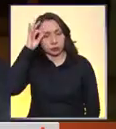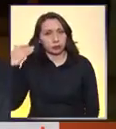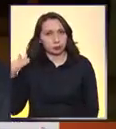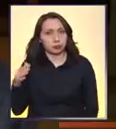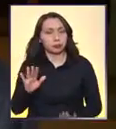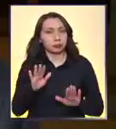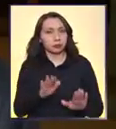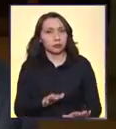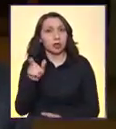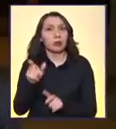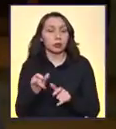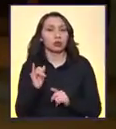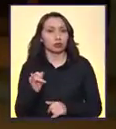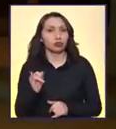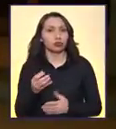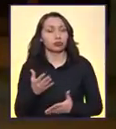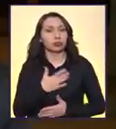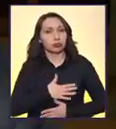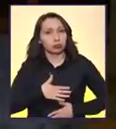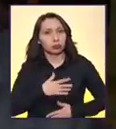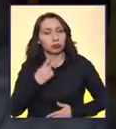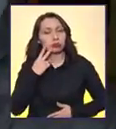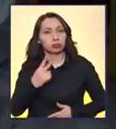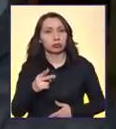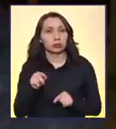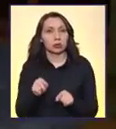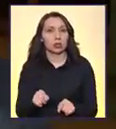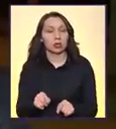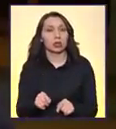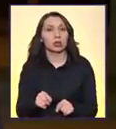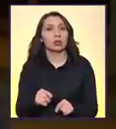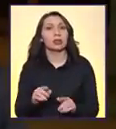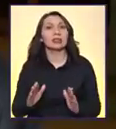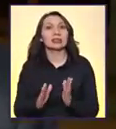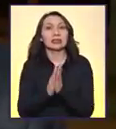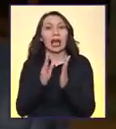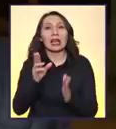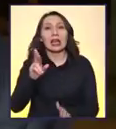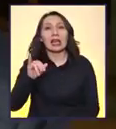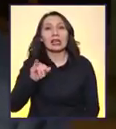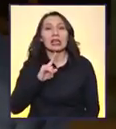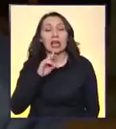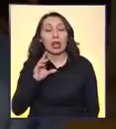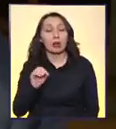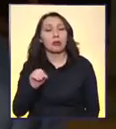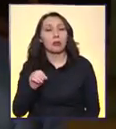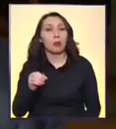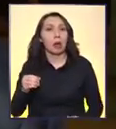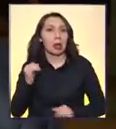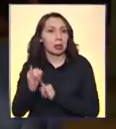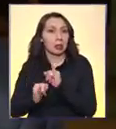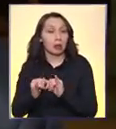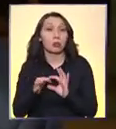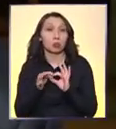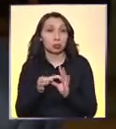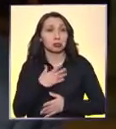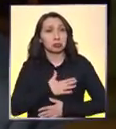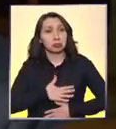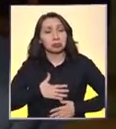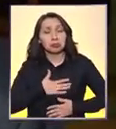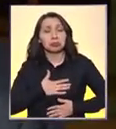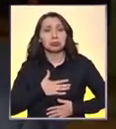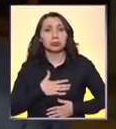está enloquecida con esto que estamos haciendo. Ya vi que me pusieron San Riquiero en las redes. Así que bueno, agradecimiento. Estoy disfrutando muchísimo,